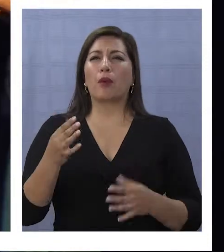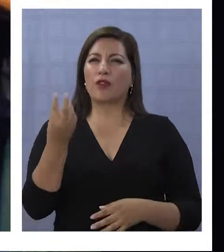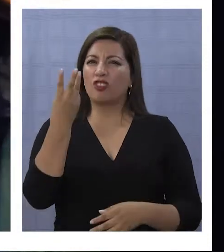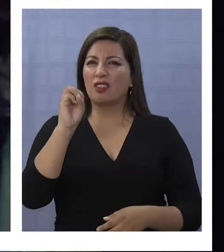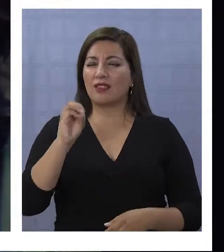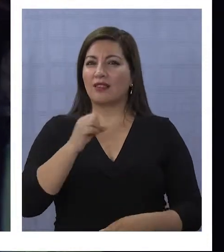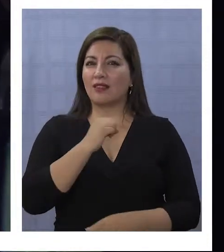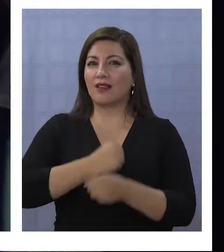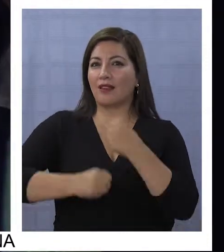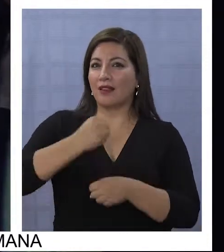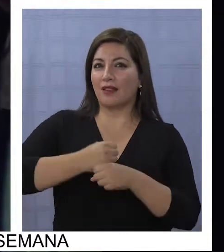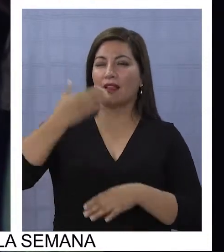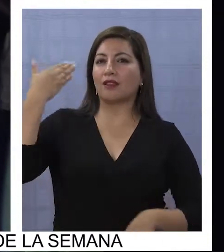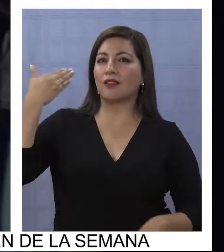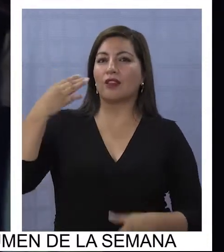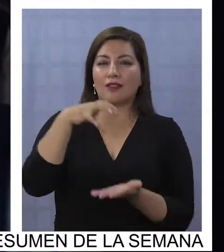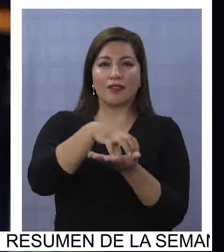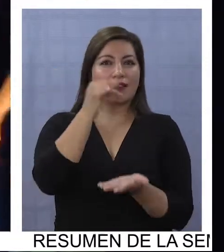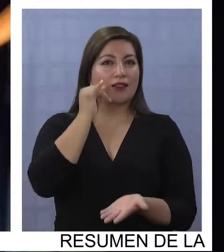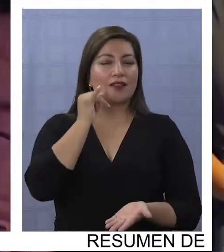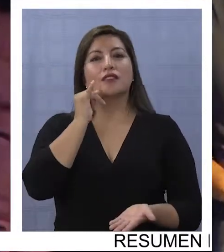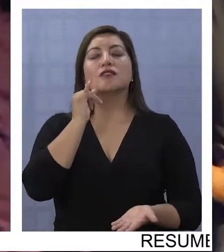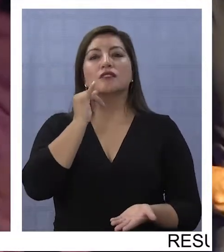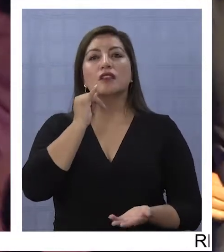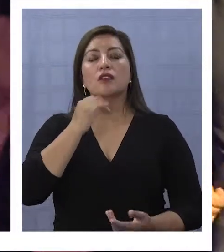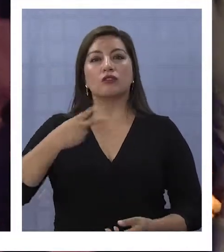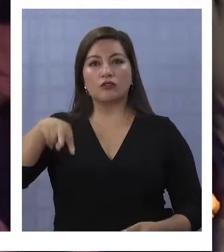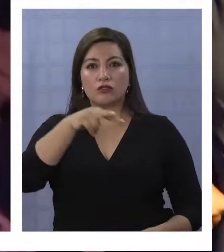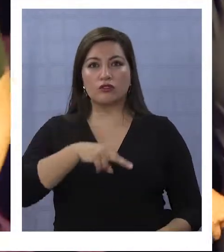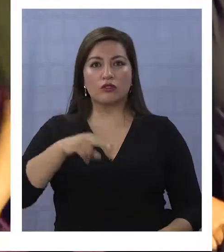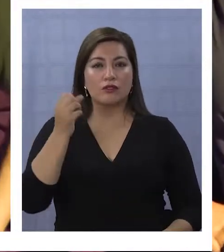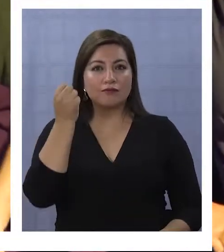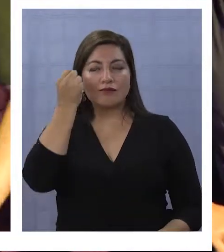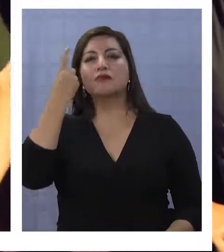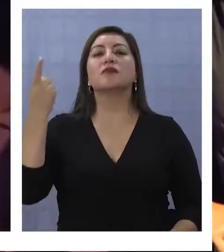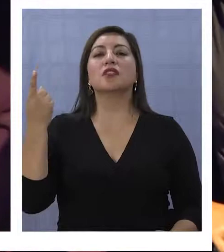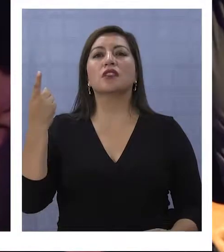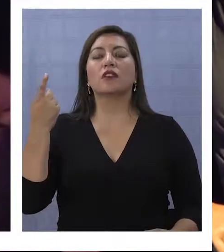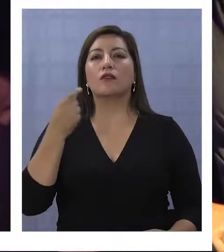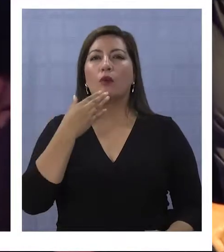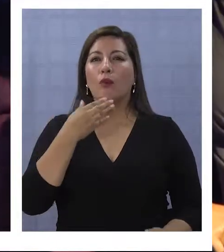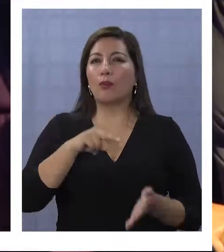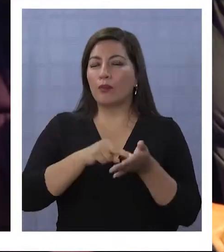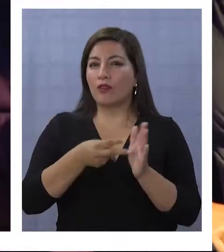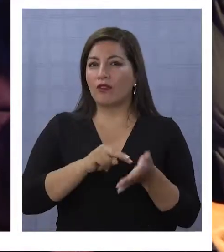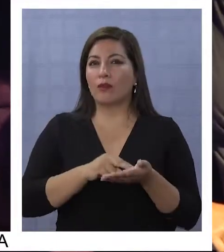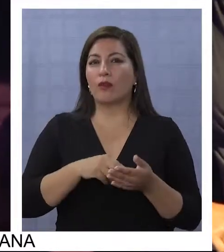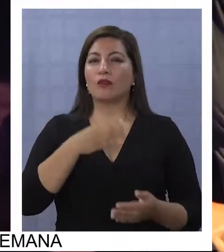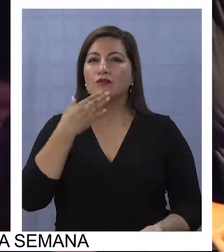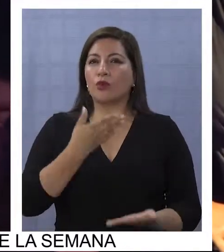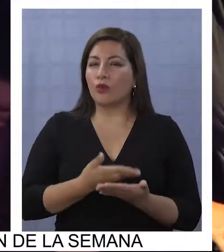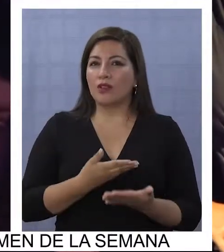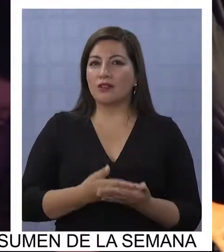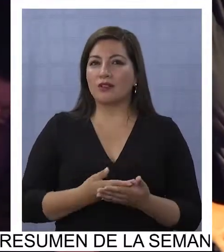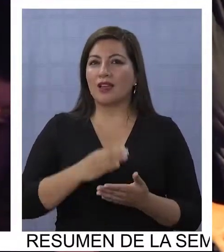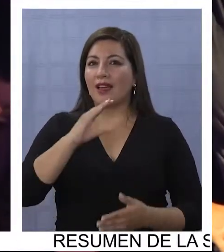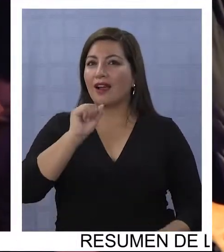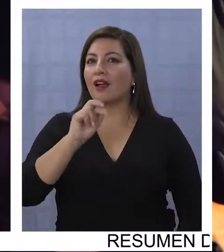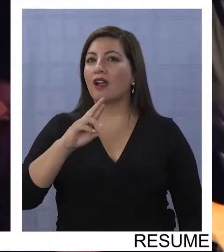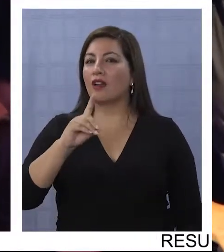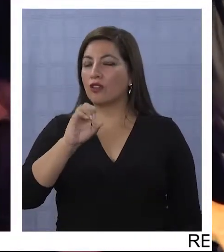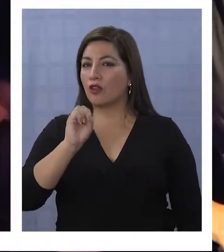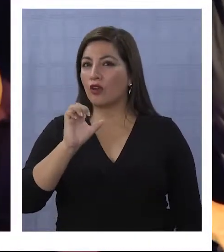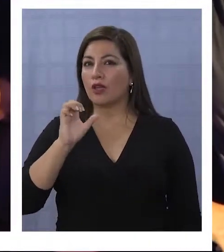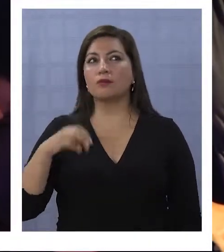años de historia de nuestra ciudad, dando cuenta de episodios trágicos como la explosión de la fábrica de bombas de Cardoen en